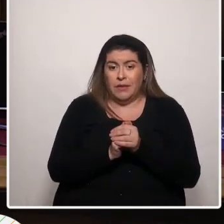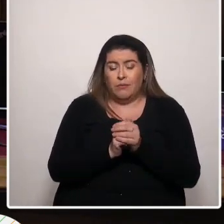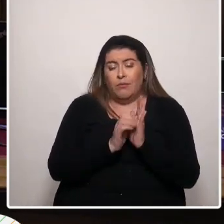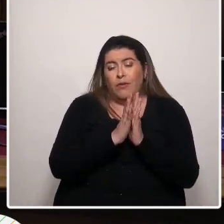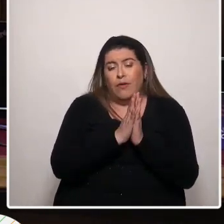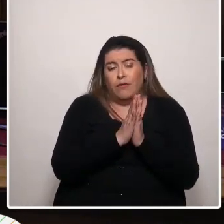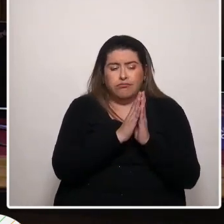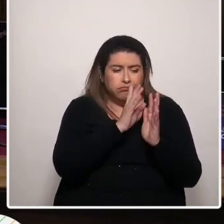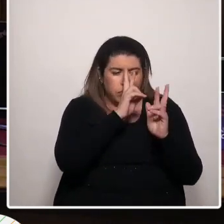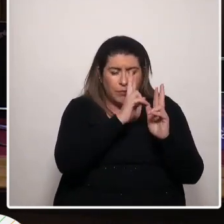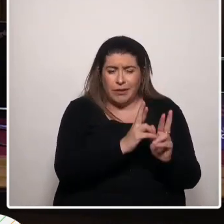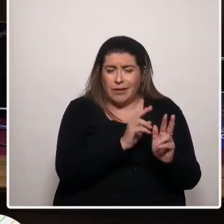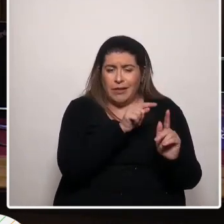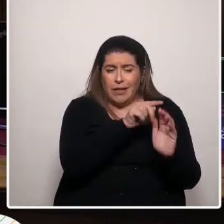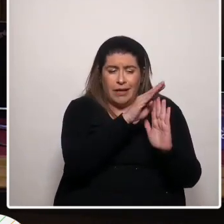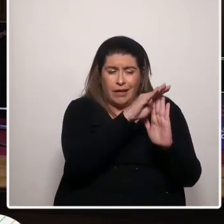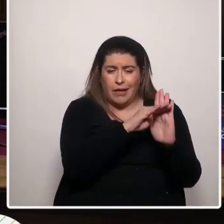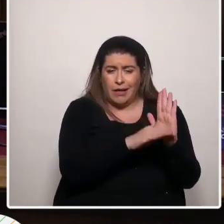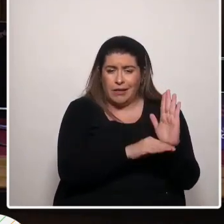dentro de estas